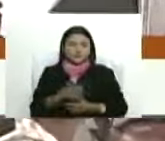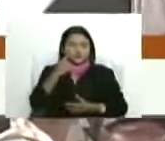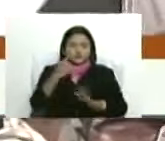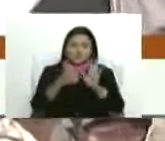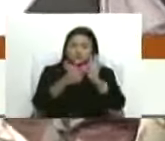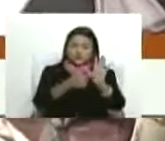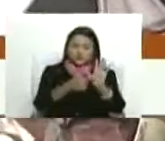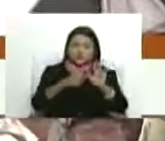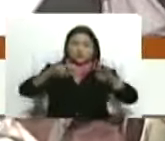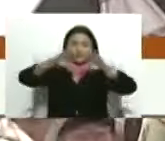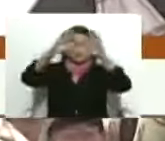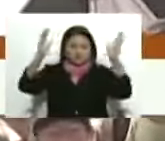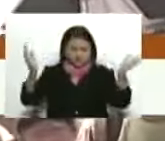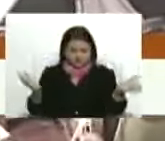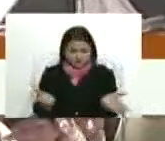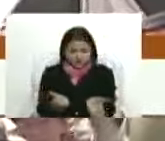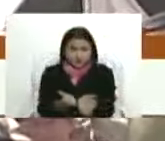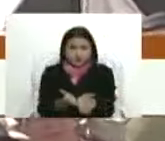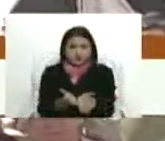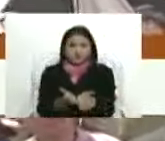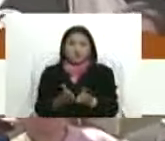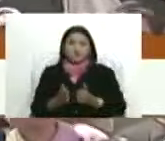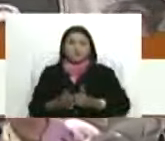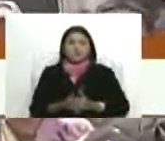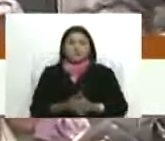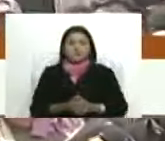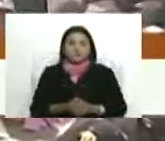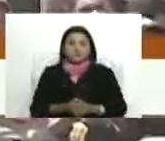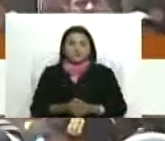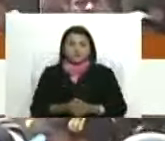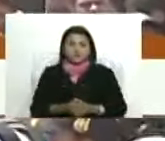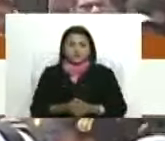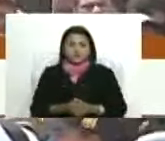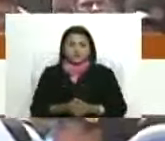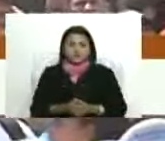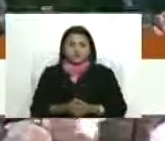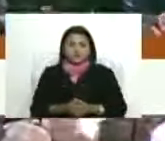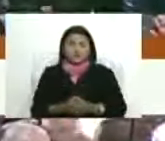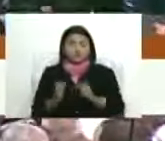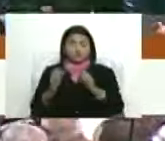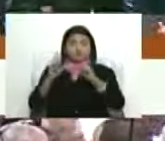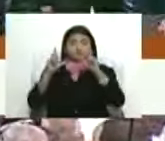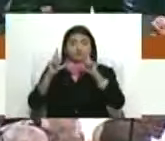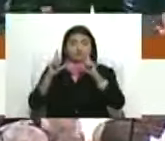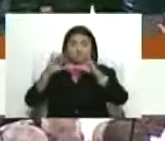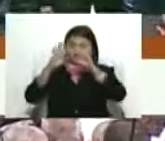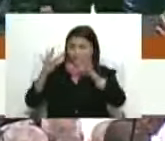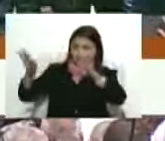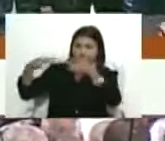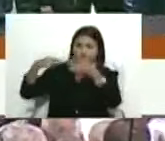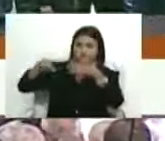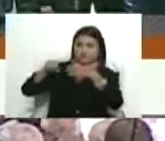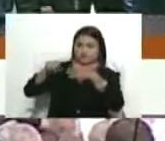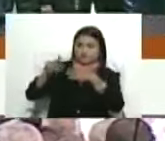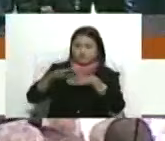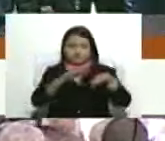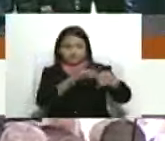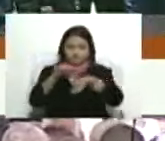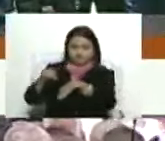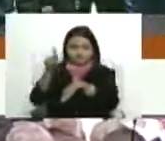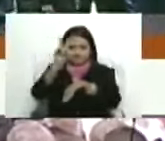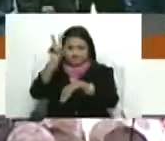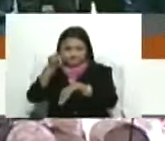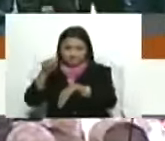mundo y generemos asombro en el mundo entero cuando